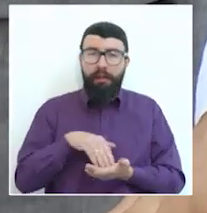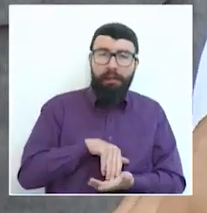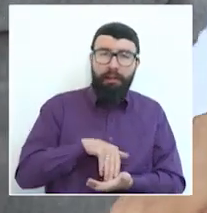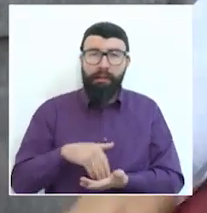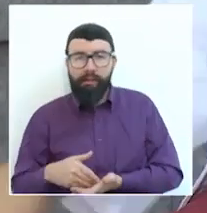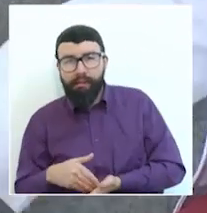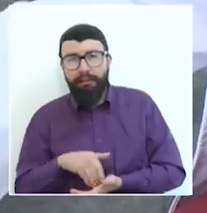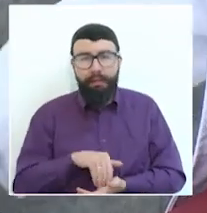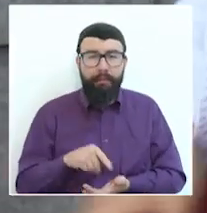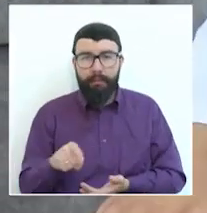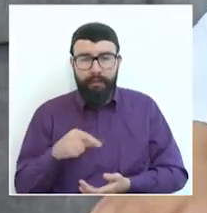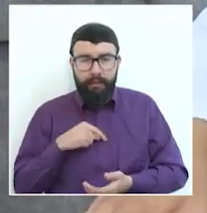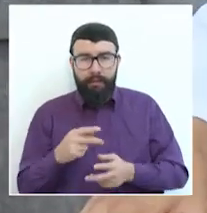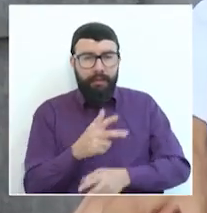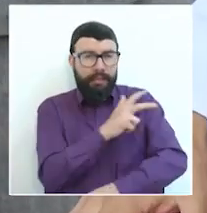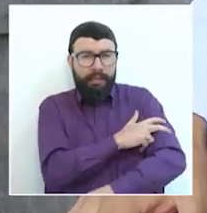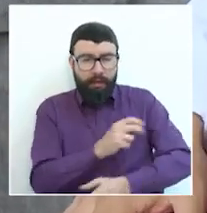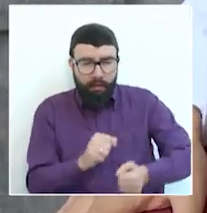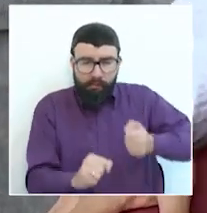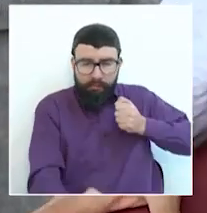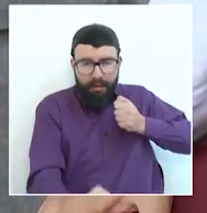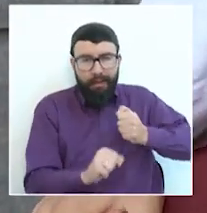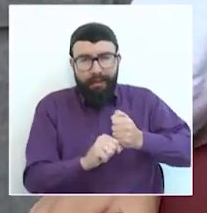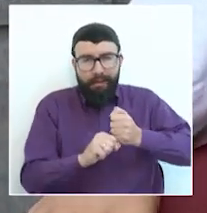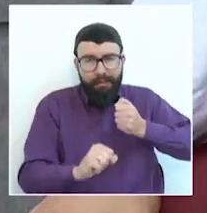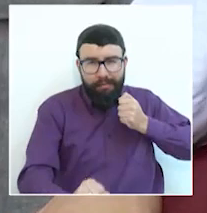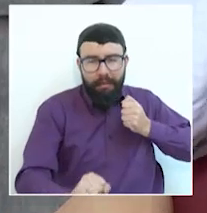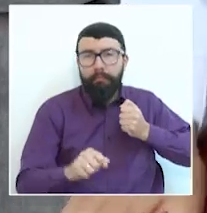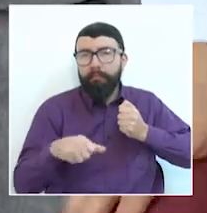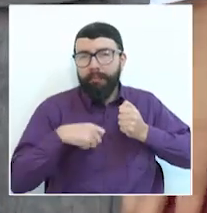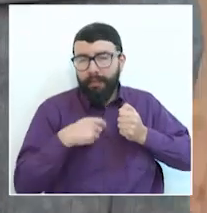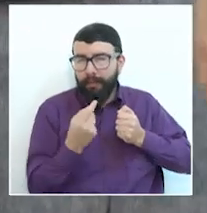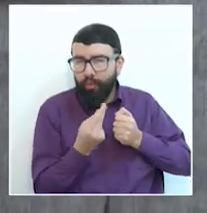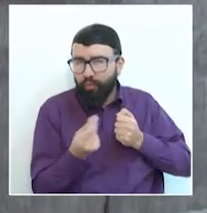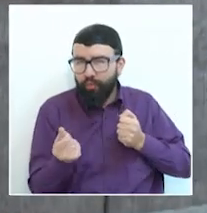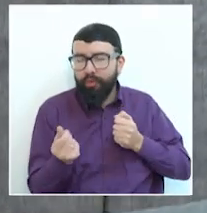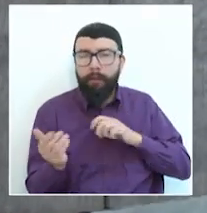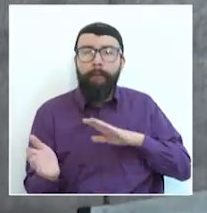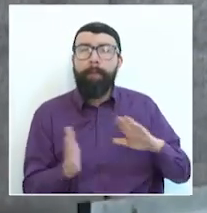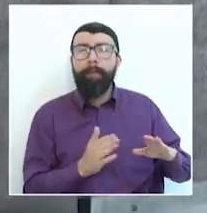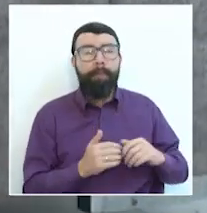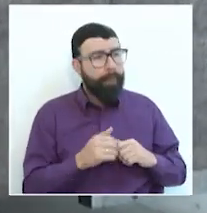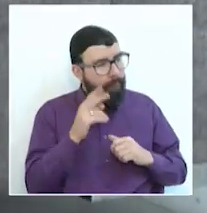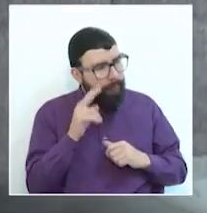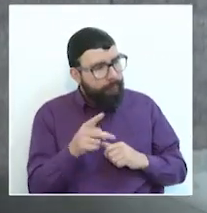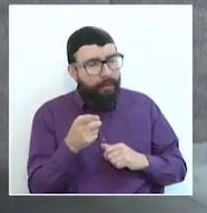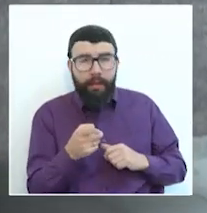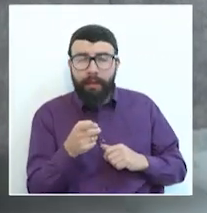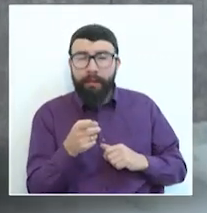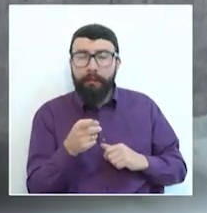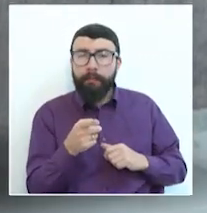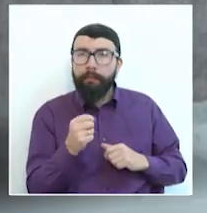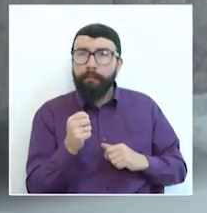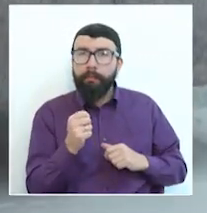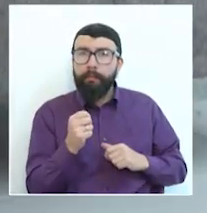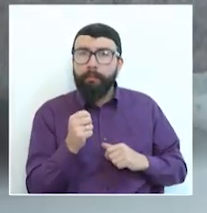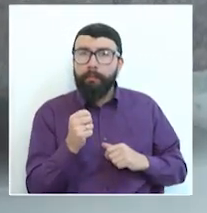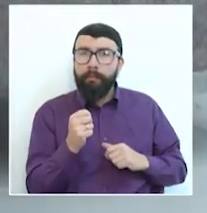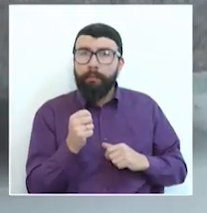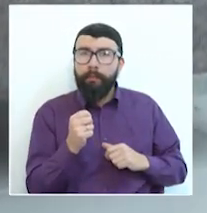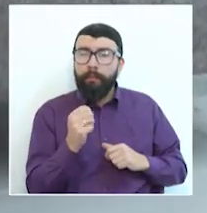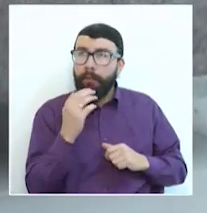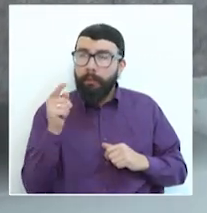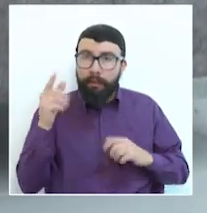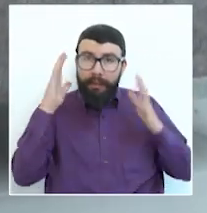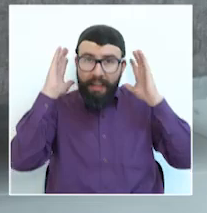cadena de extensión. Lo otro que podemos ver a simple vista, y es en la cabecita, es que la cabeza